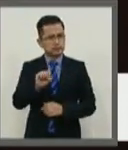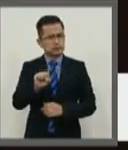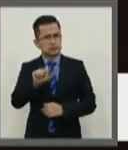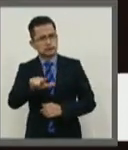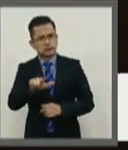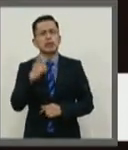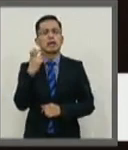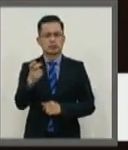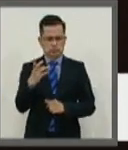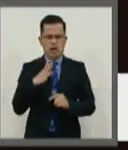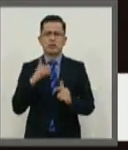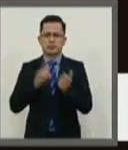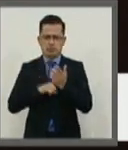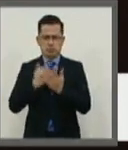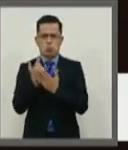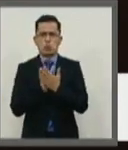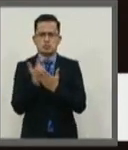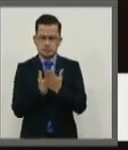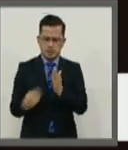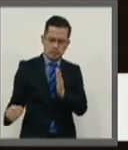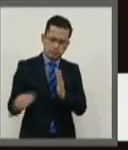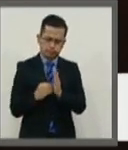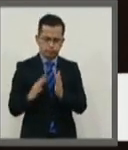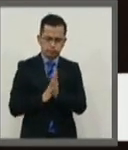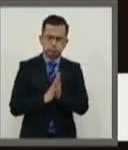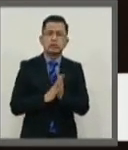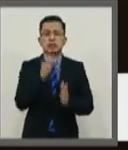2.006.567 están en la lista nominal y